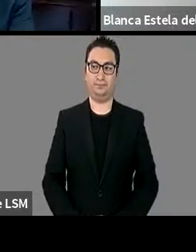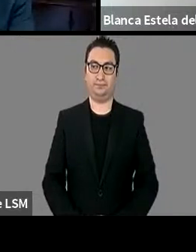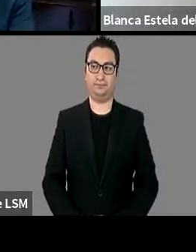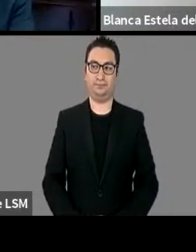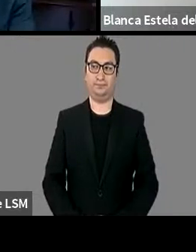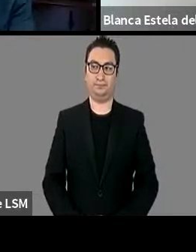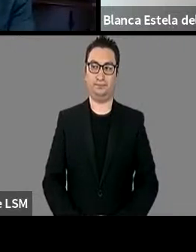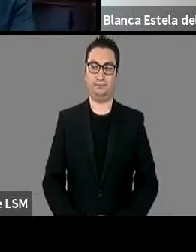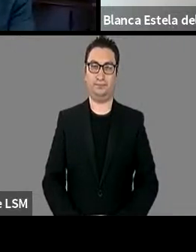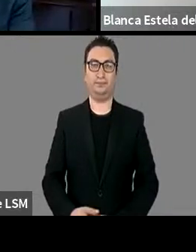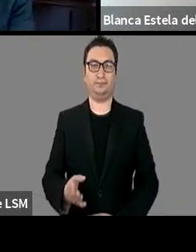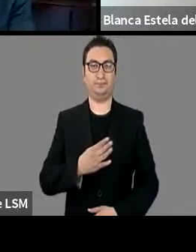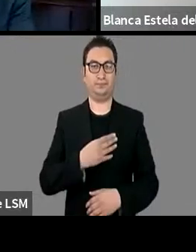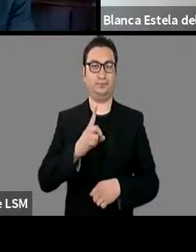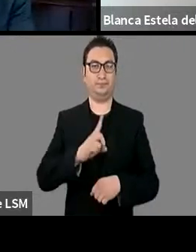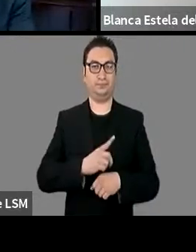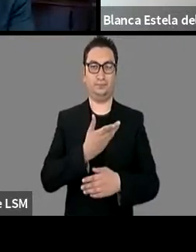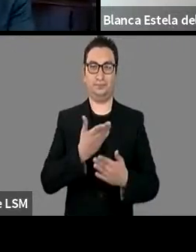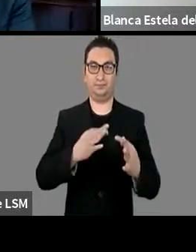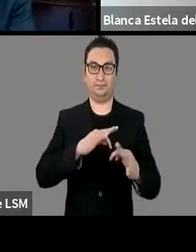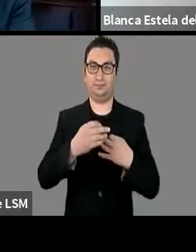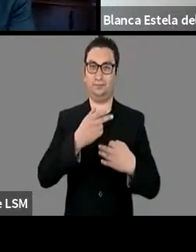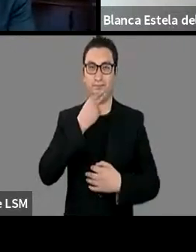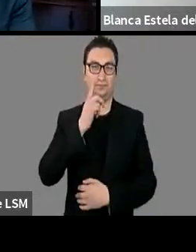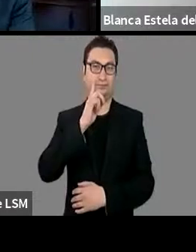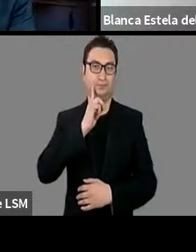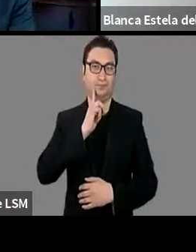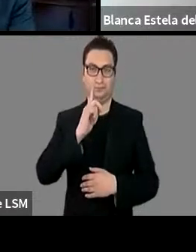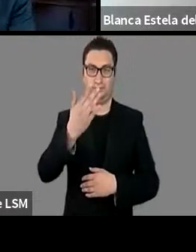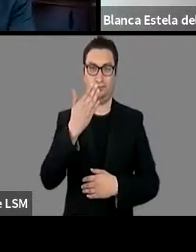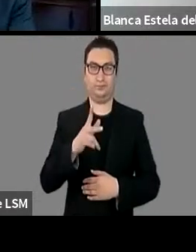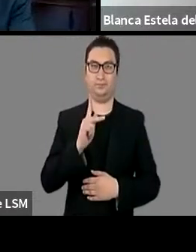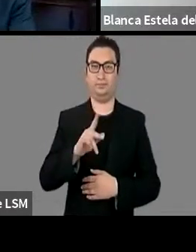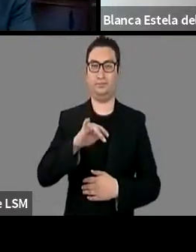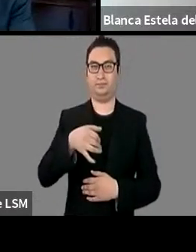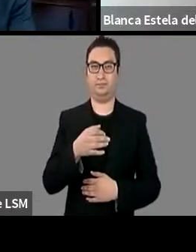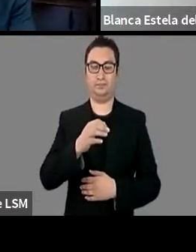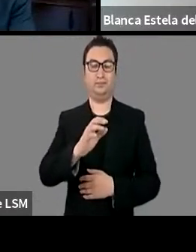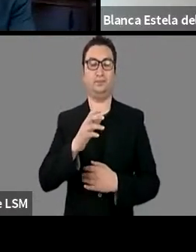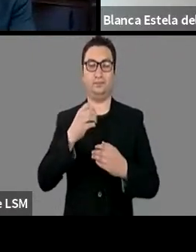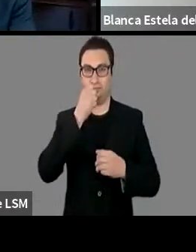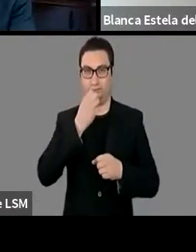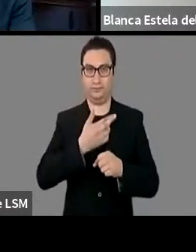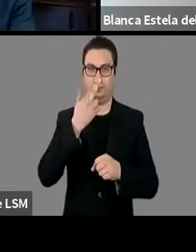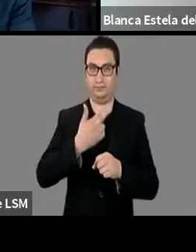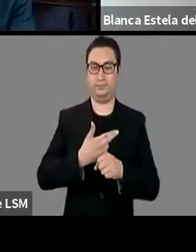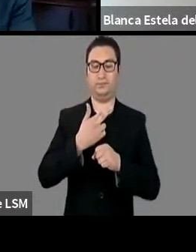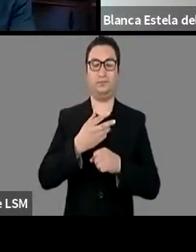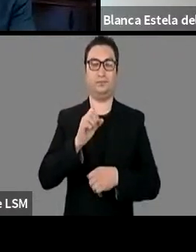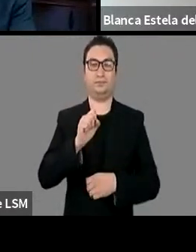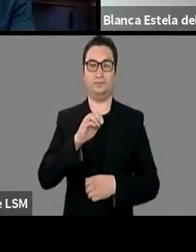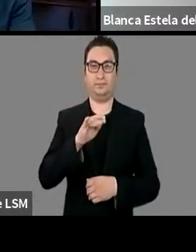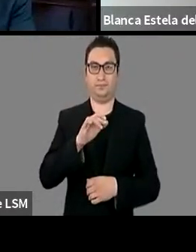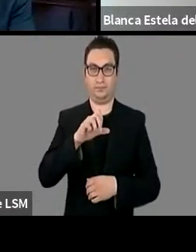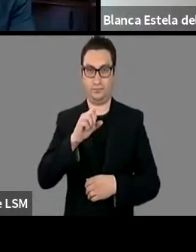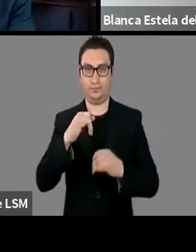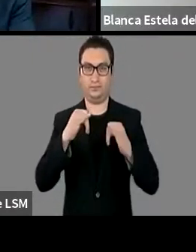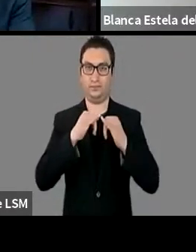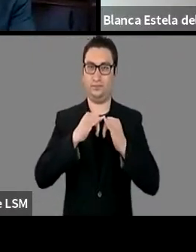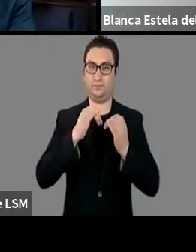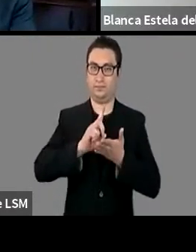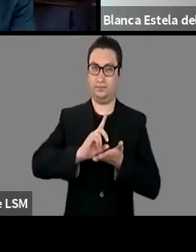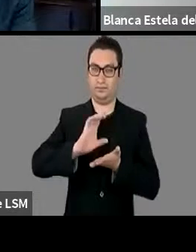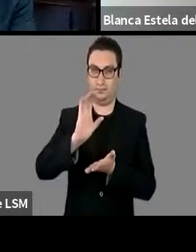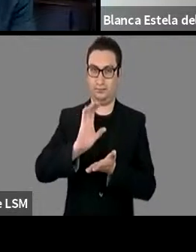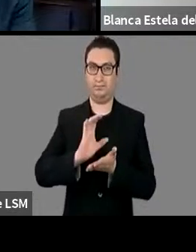Muy buenos días tengan todas y todos ustedes. El Poder Judicial, la Secretaría de Inclusión y Bienestar Social y el Instituto de las Personas con